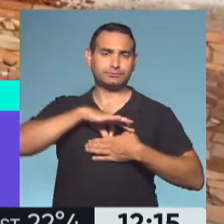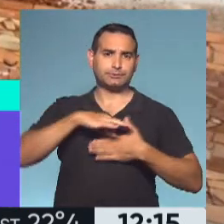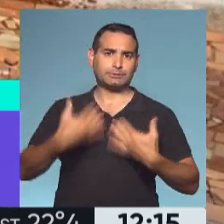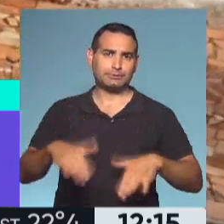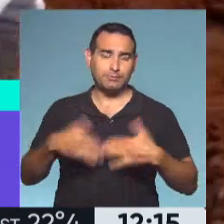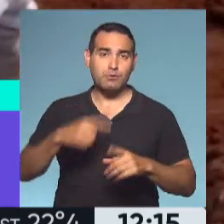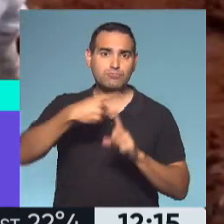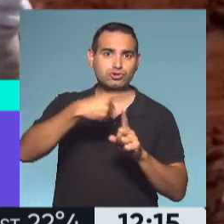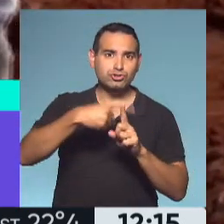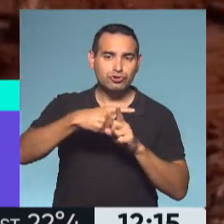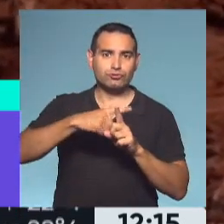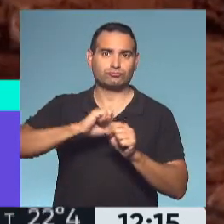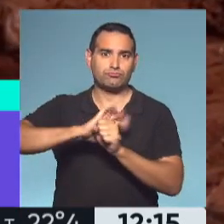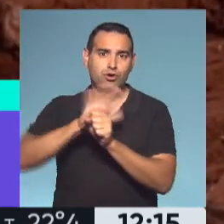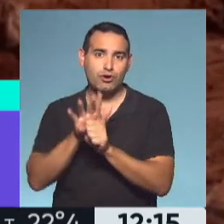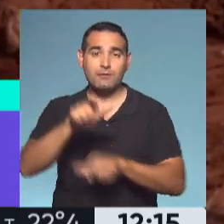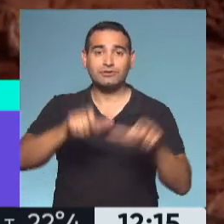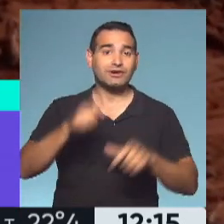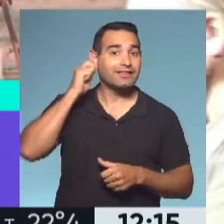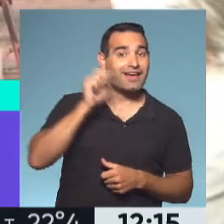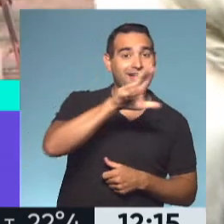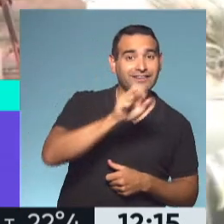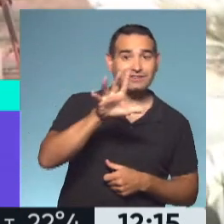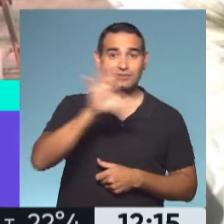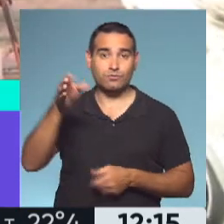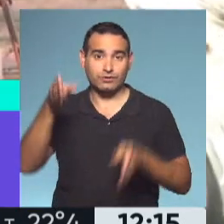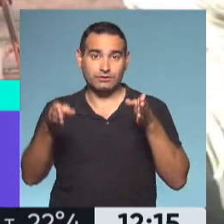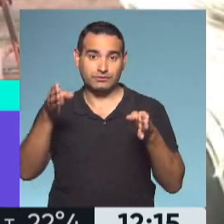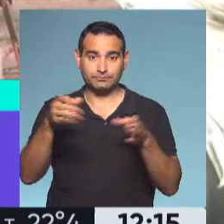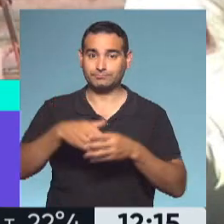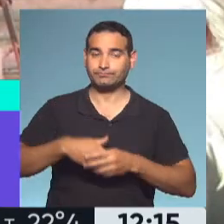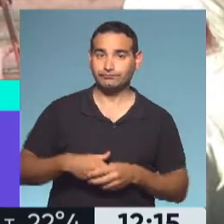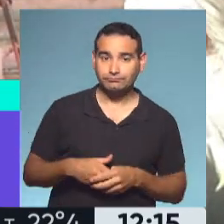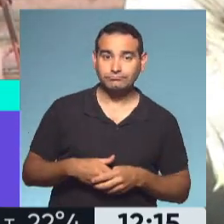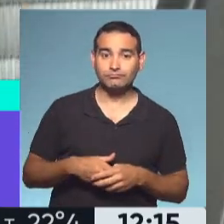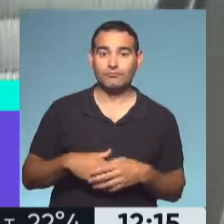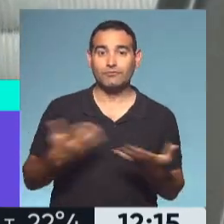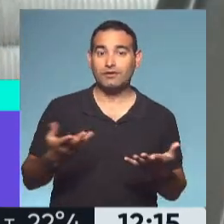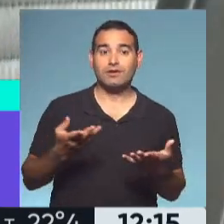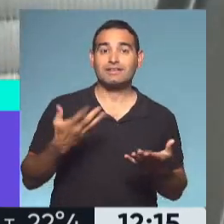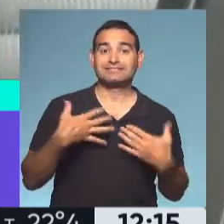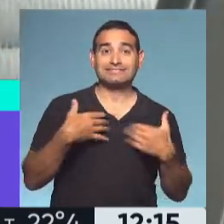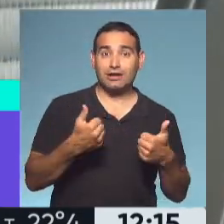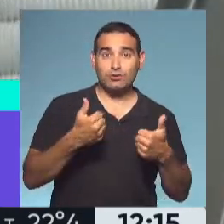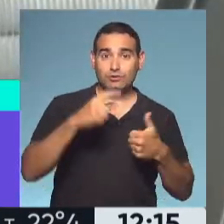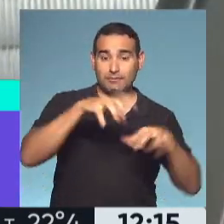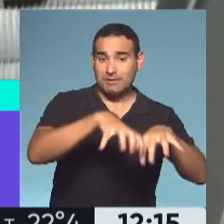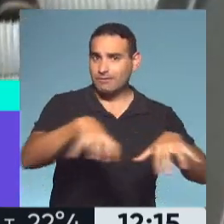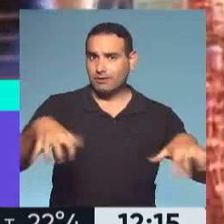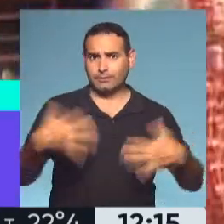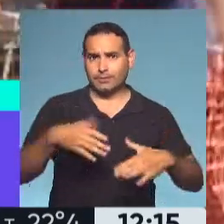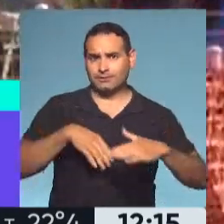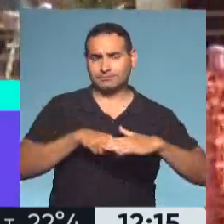de casos positivos en la población de entre los 30 y 50 años. La demanda de servicios de salud está al borde del